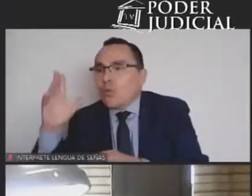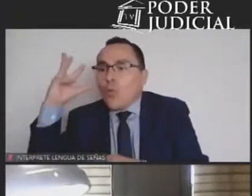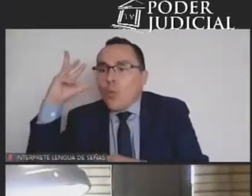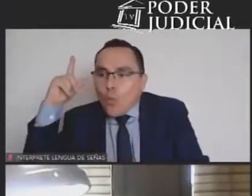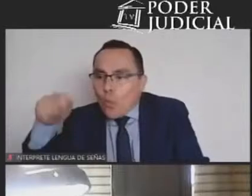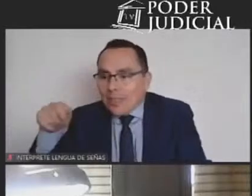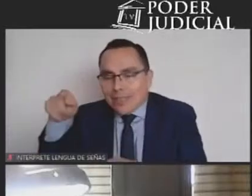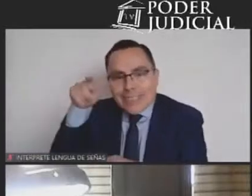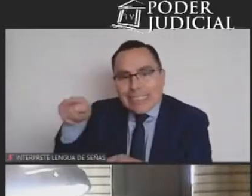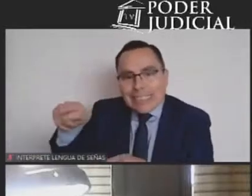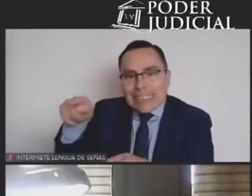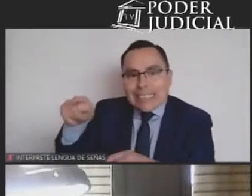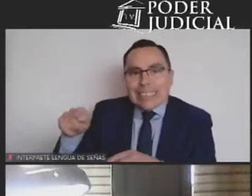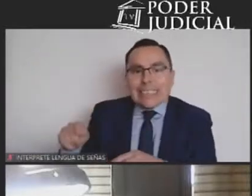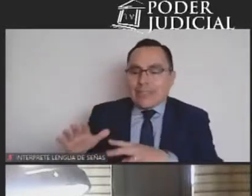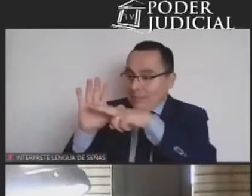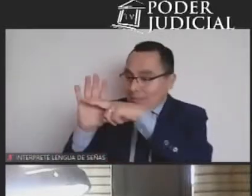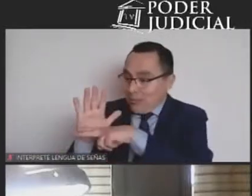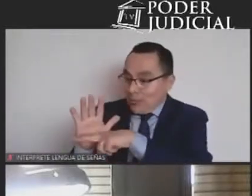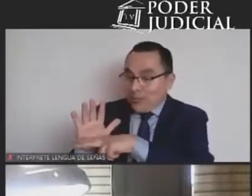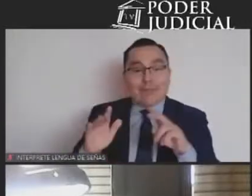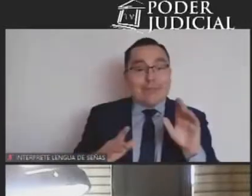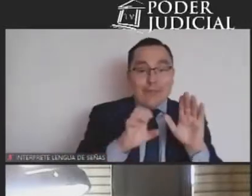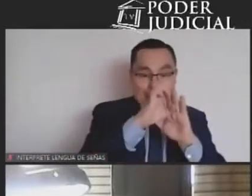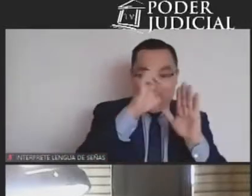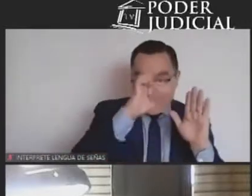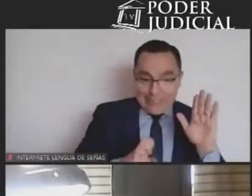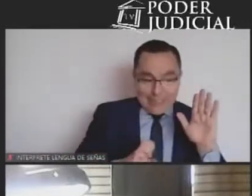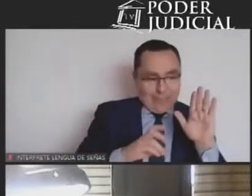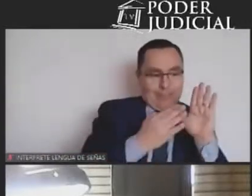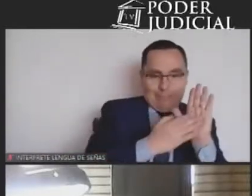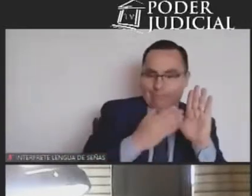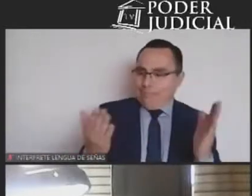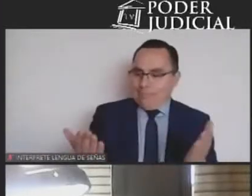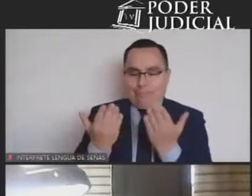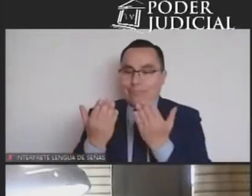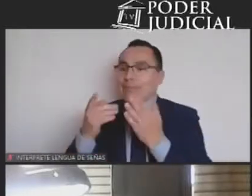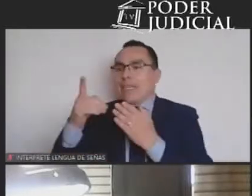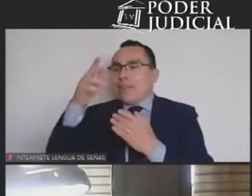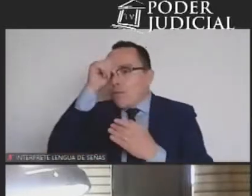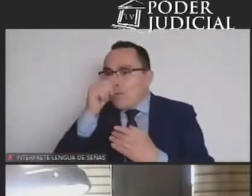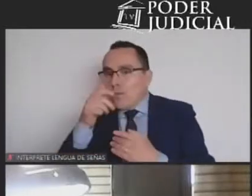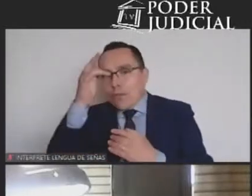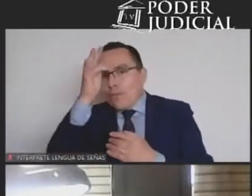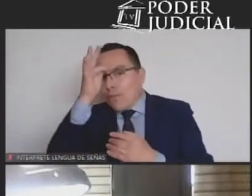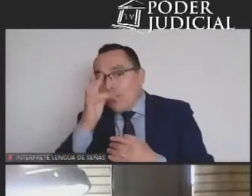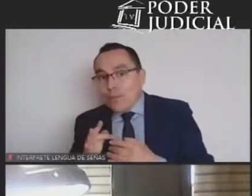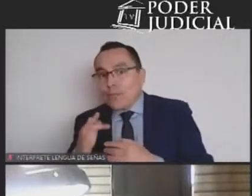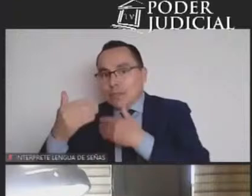es la transparencia en el ejercicio de la función pública.